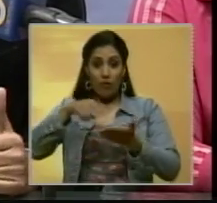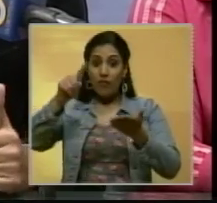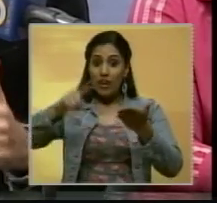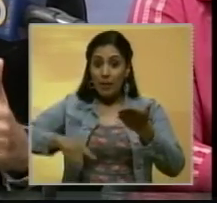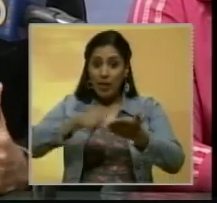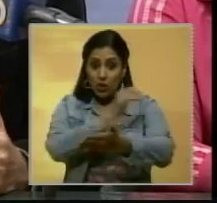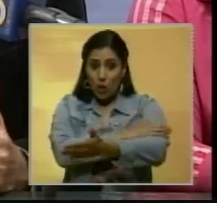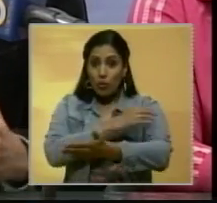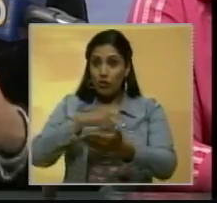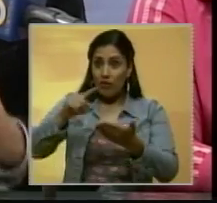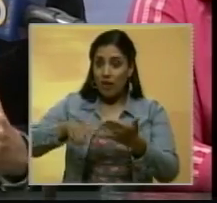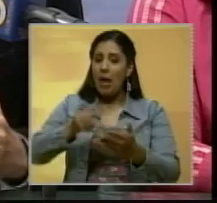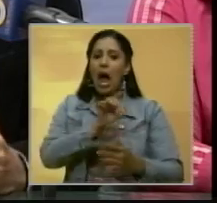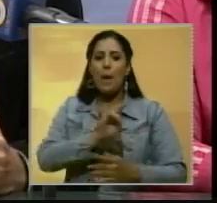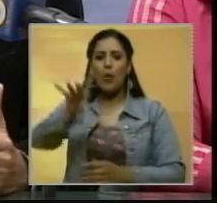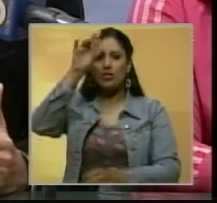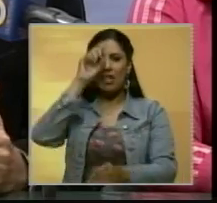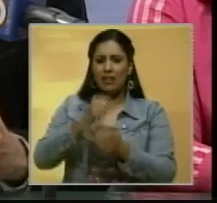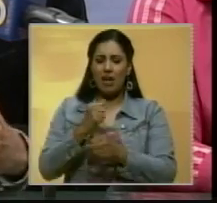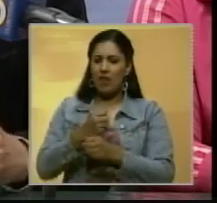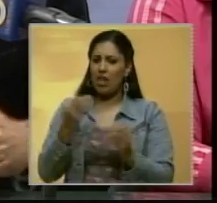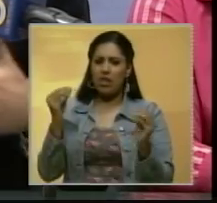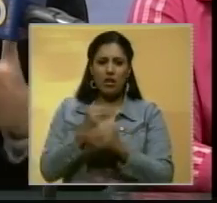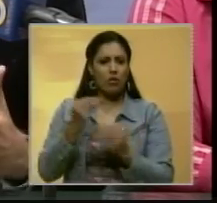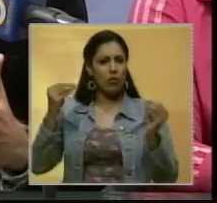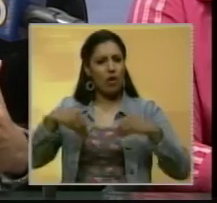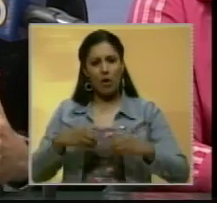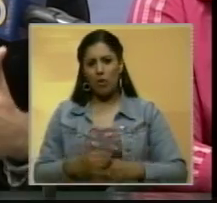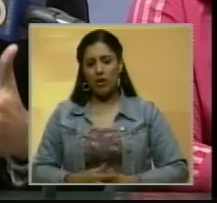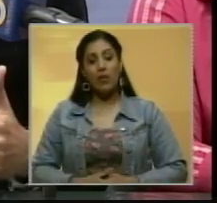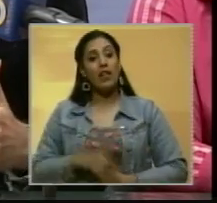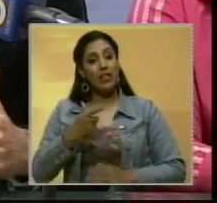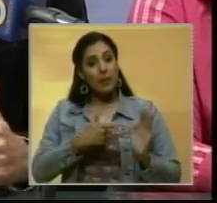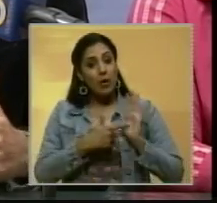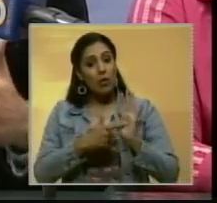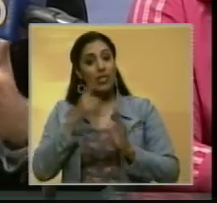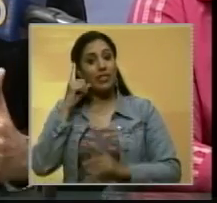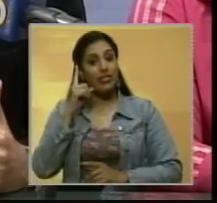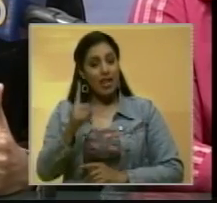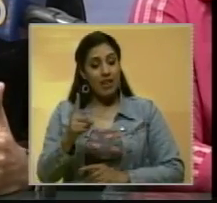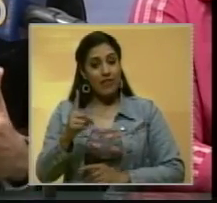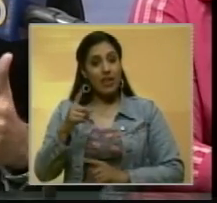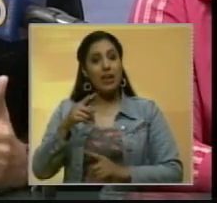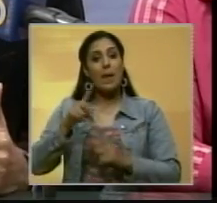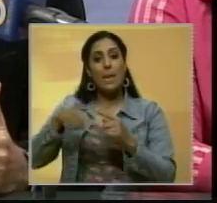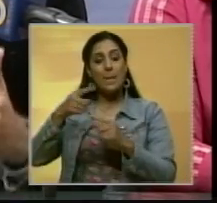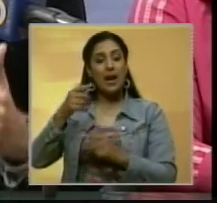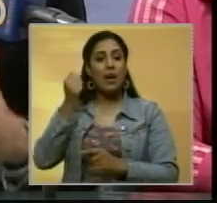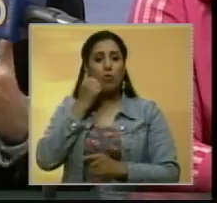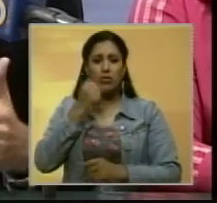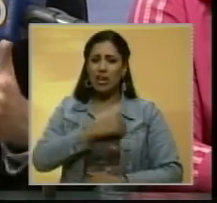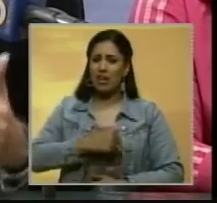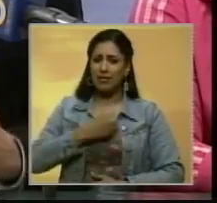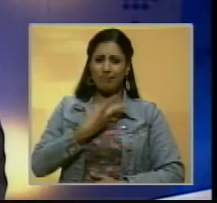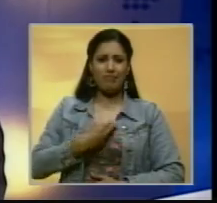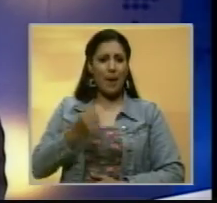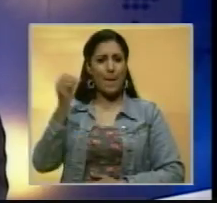expresado una opinión distinta y contraria al gobierno nacional, destacando que se trata de una retaliación